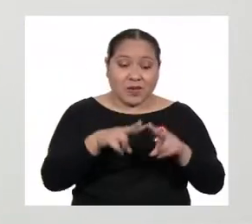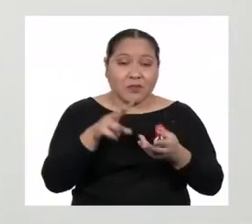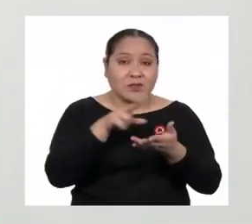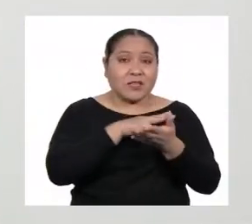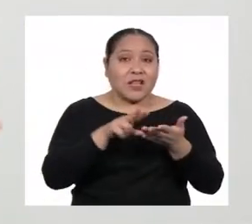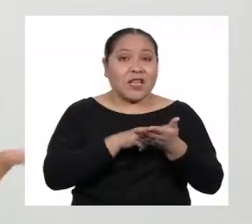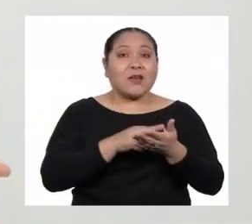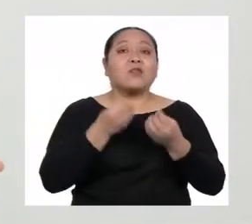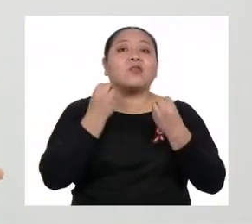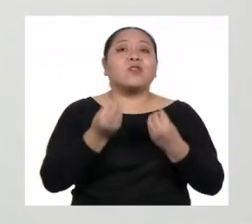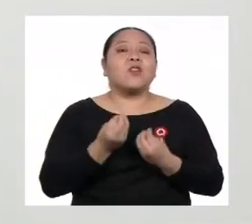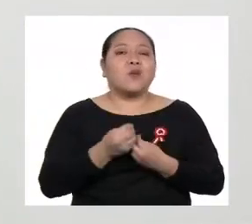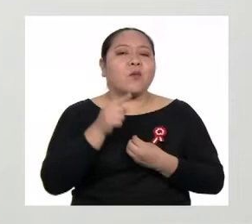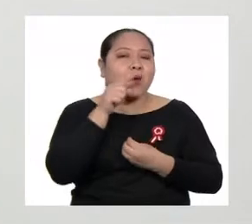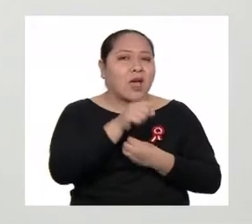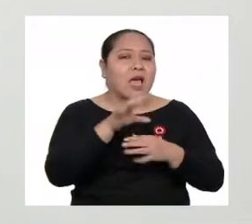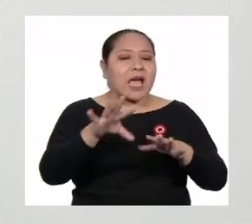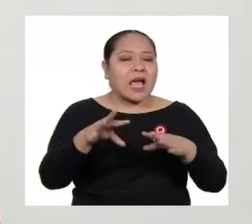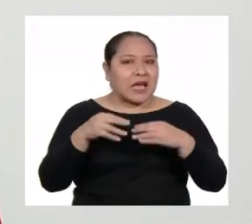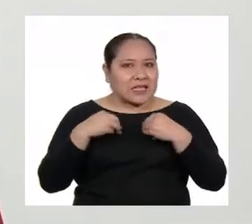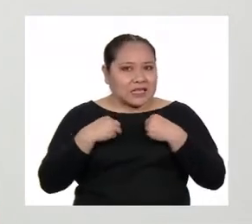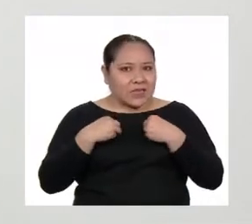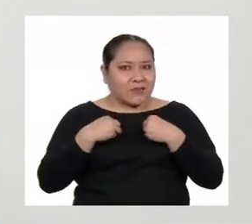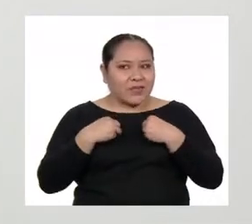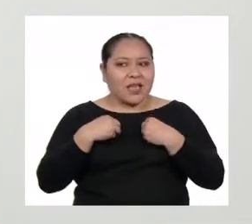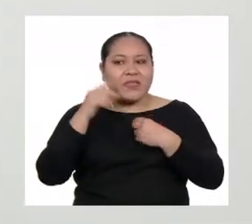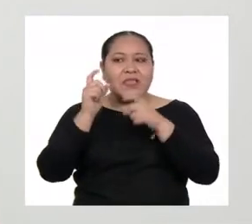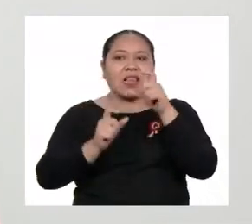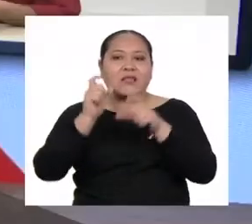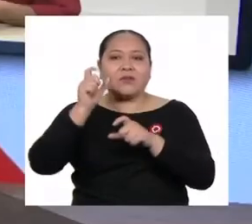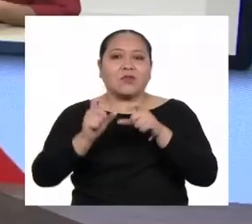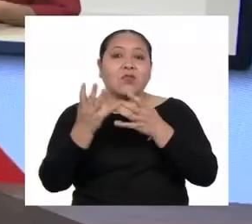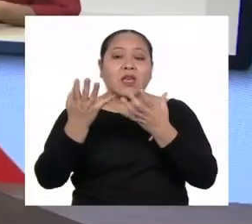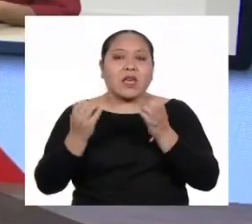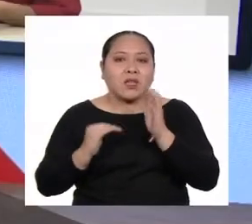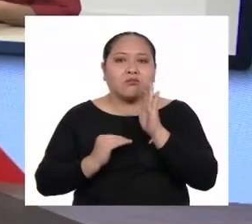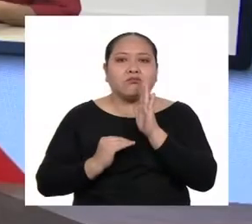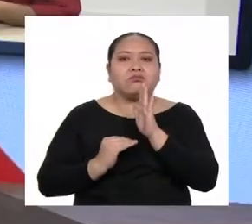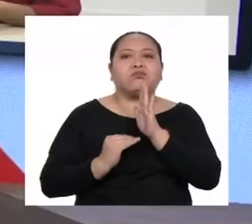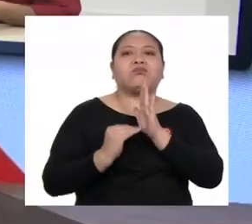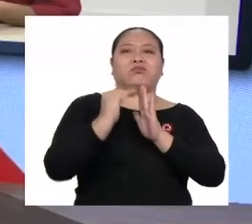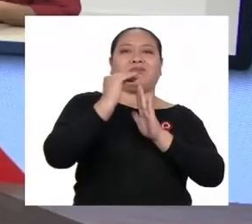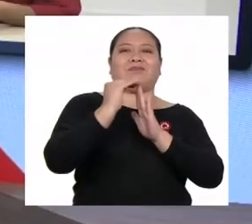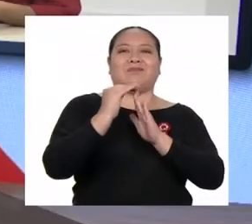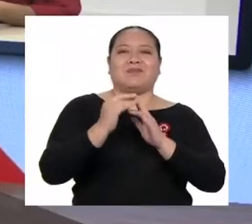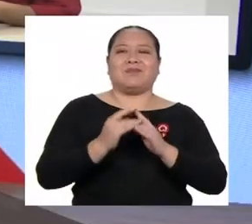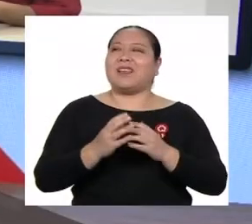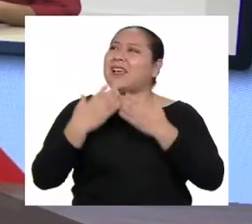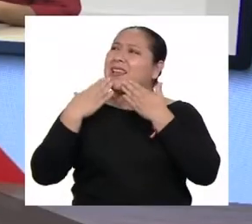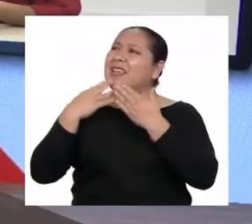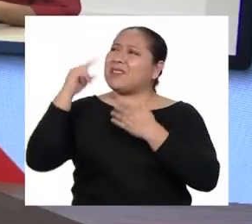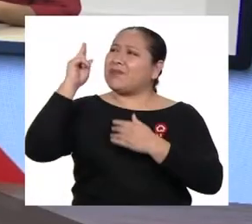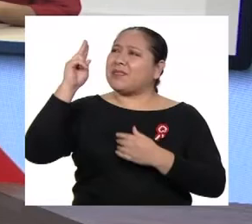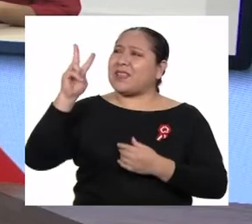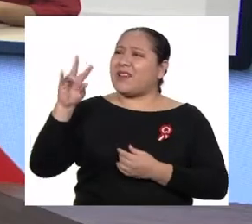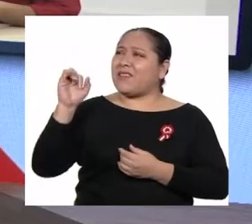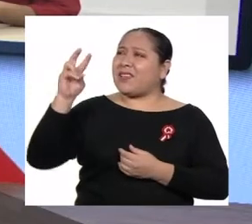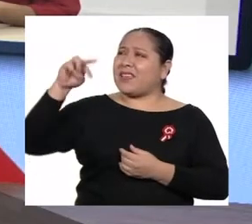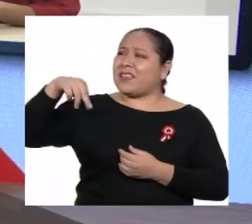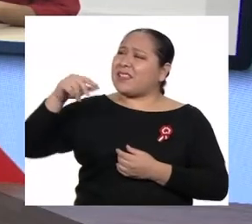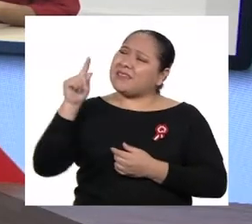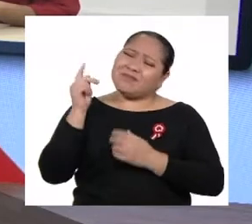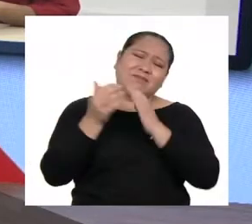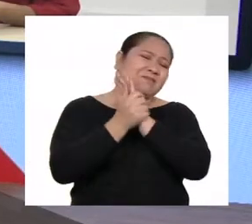leemos cómo reconoce las ganas de superación de su gente. Gracias, profesora Virna. Eres una capa de